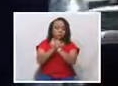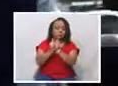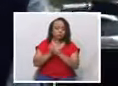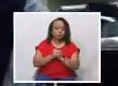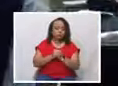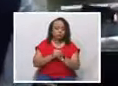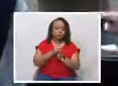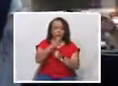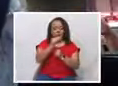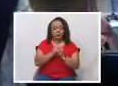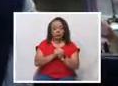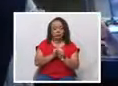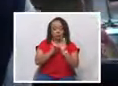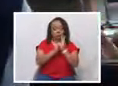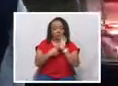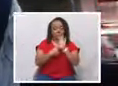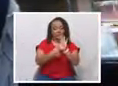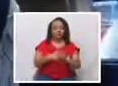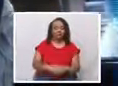y esto lo demuestra.